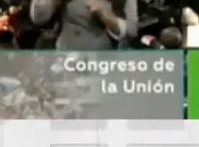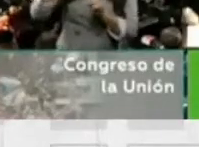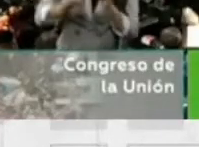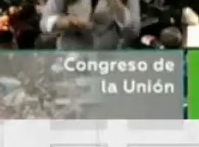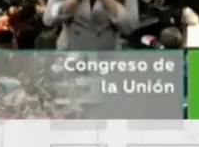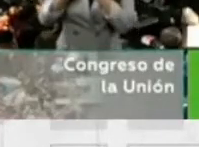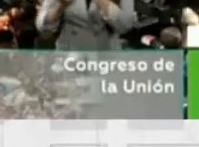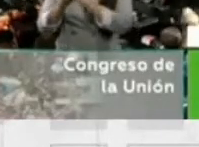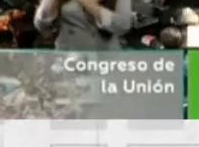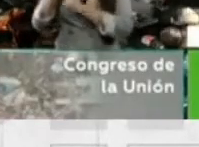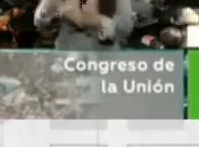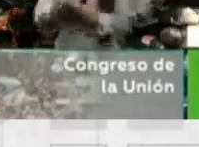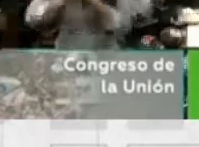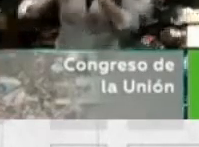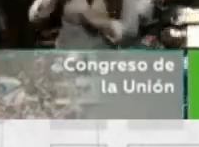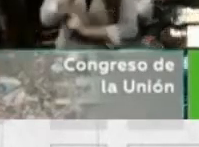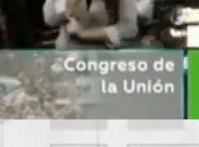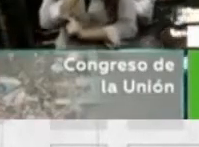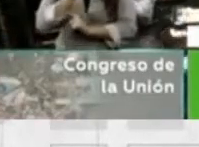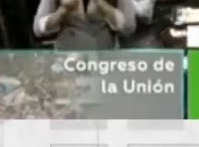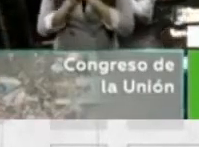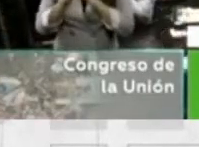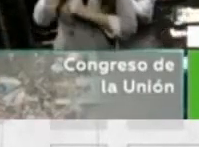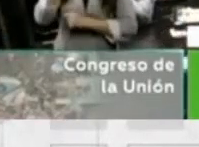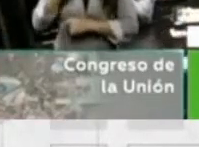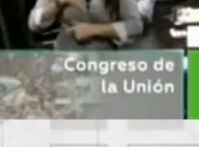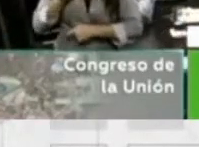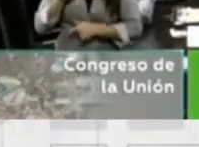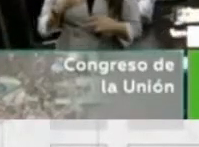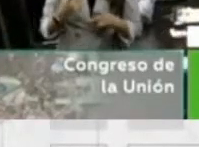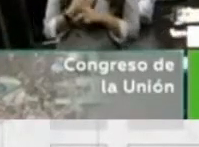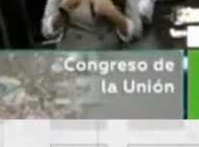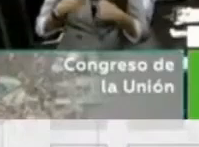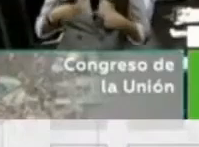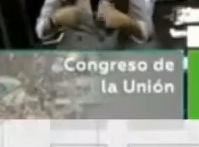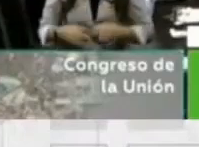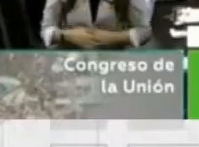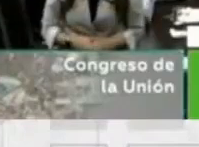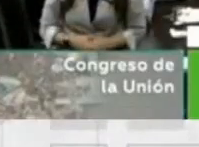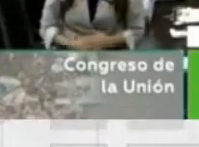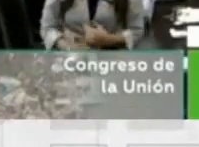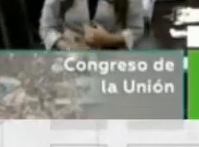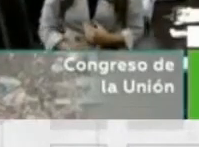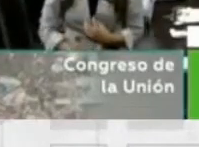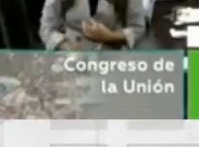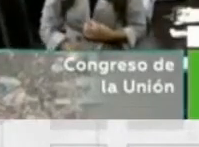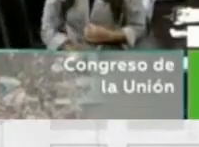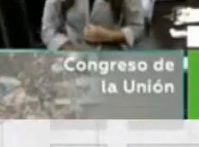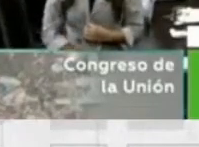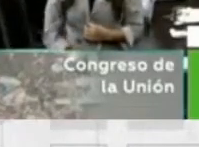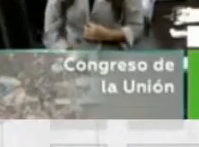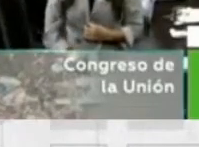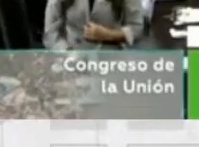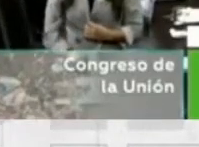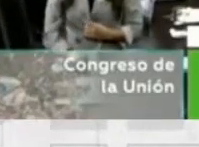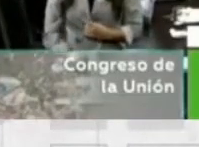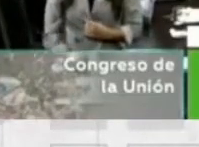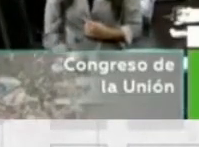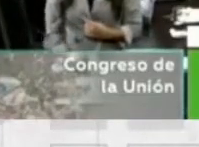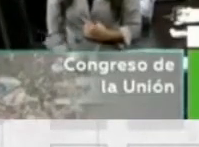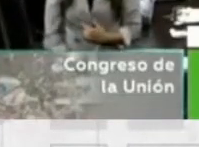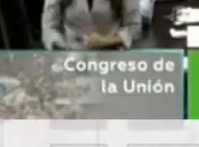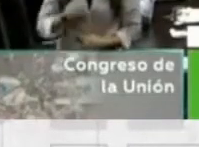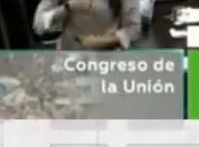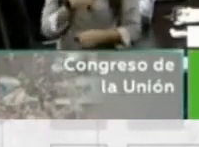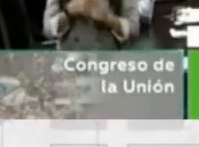posesión Claudia Sheinbaum Pardo, López Obrador se va, como lo hemos dicho, como un personaje muy poderoso. Así